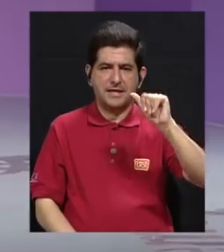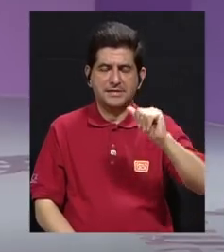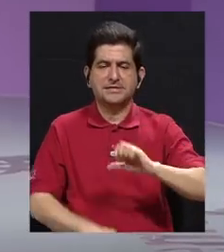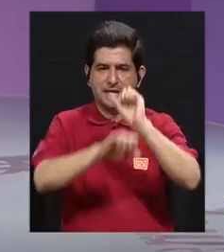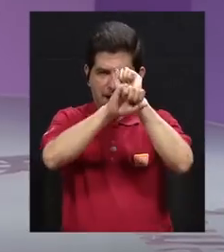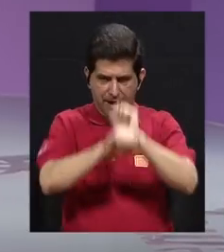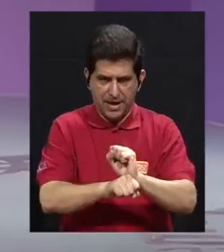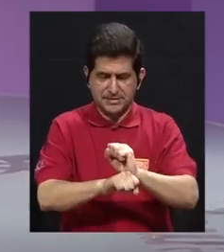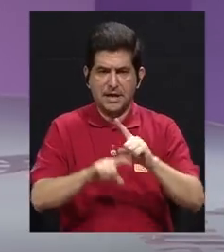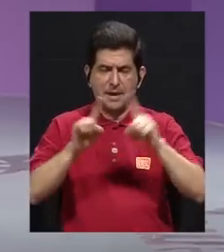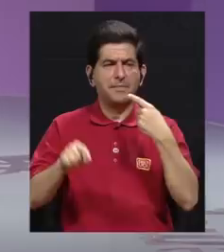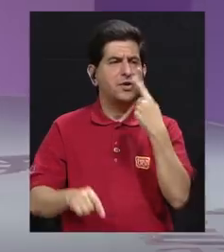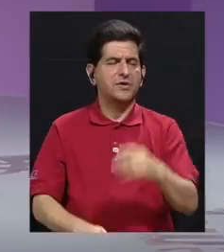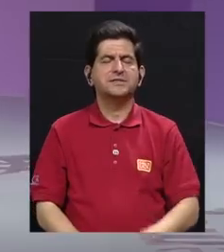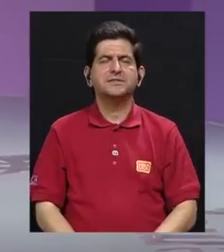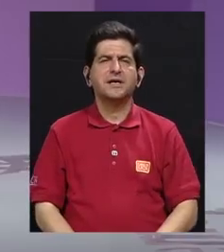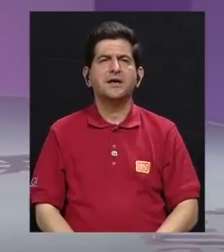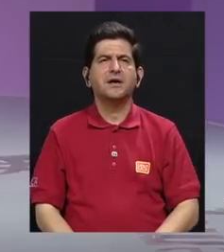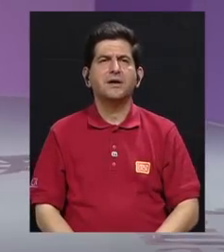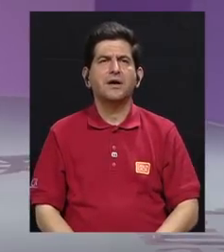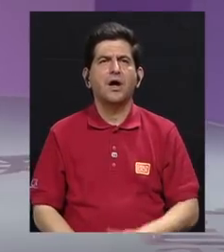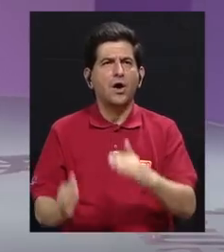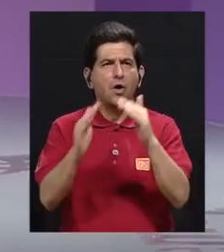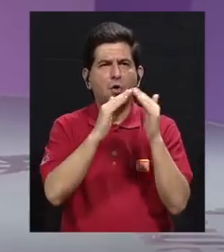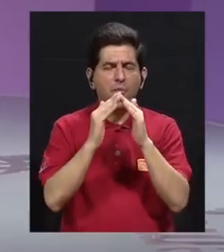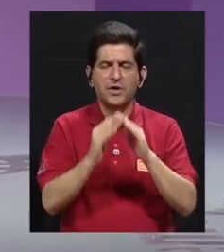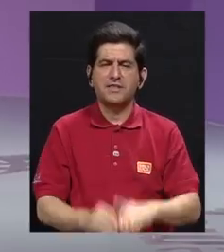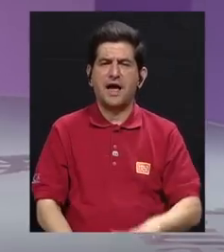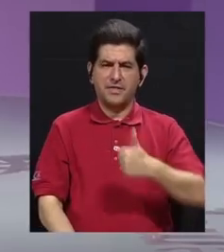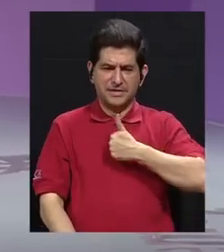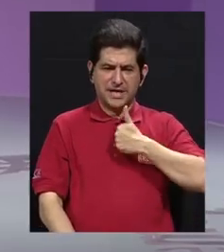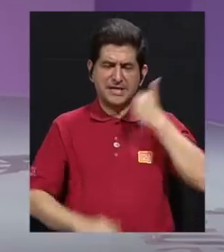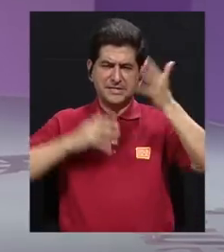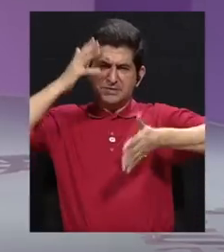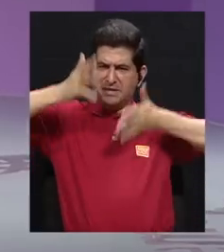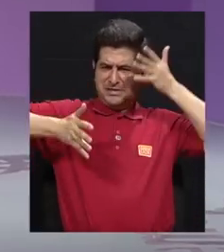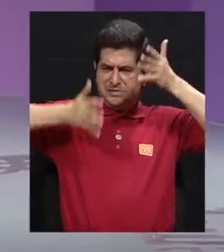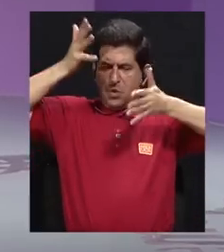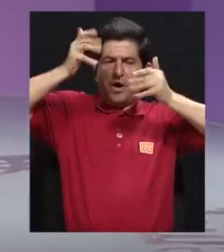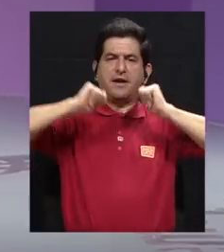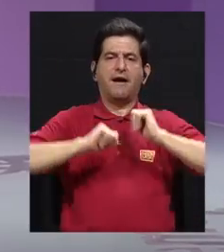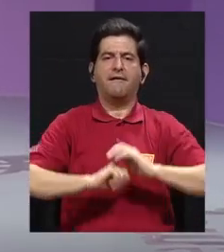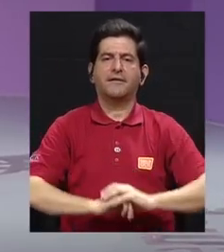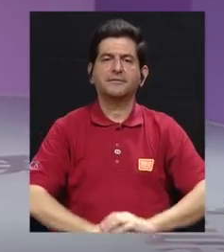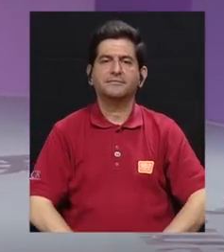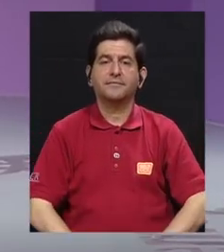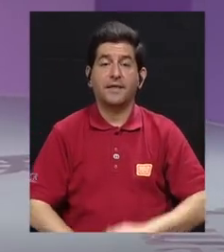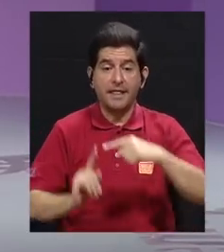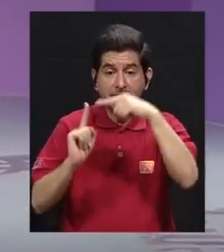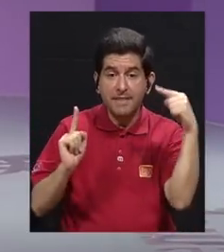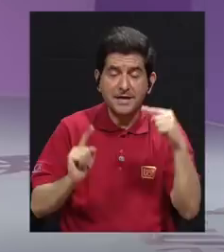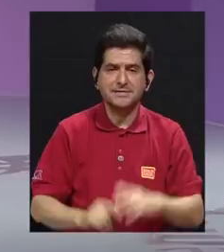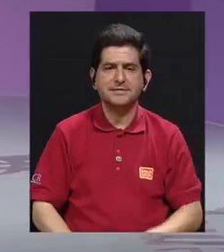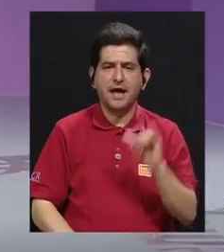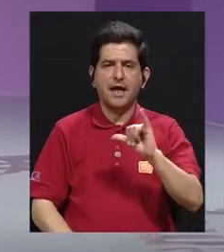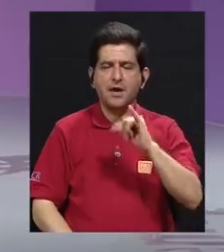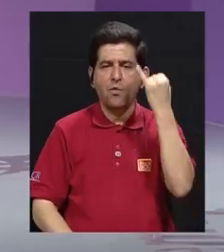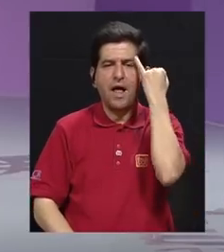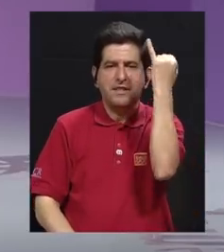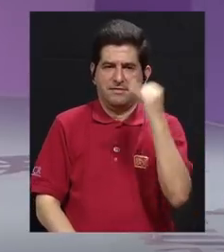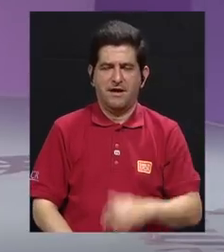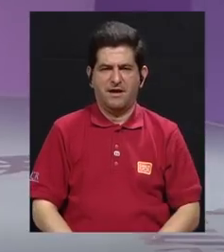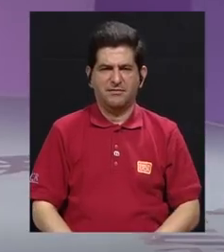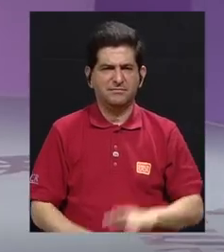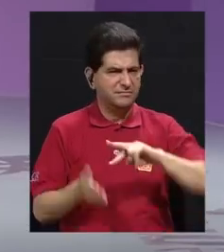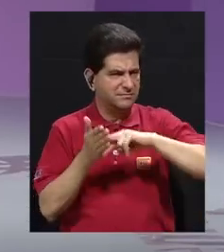clásicas. Pero nosotros hablamos de comunidades autopoyéticas, uh-huh, o sea, que se autocrean, que se crean a sí mismas, uh-huh, a